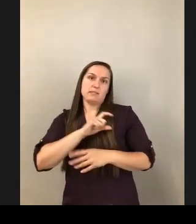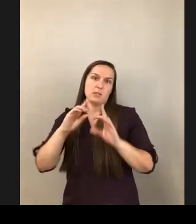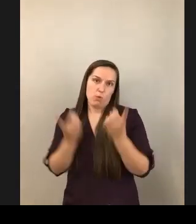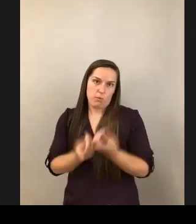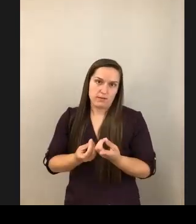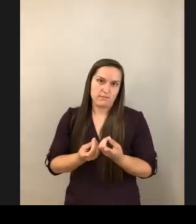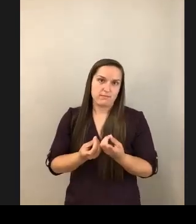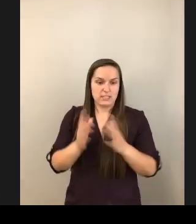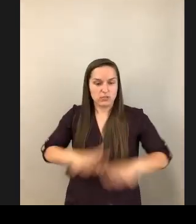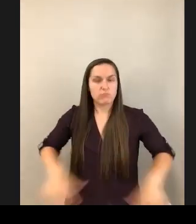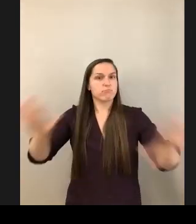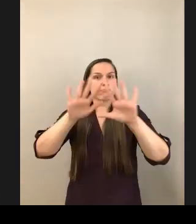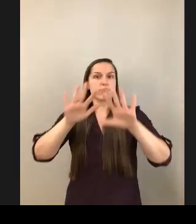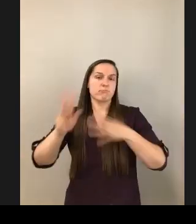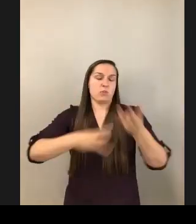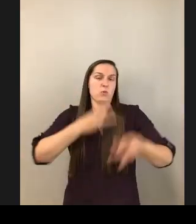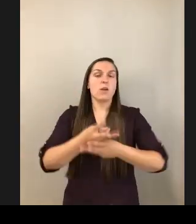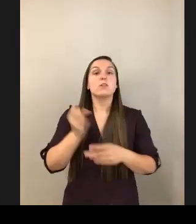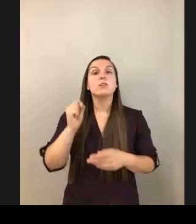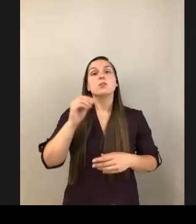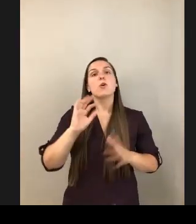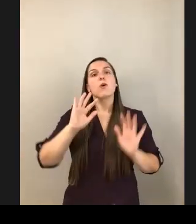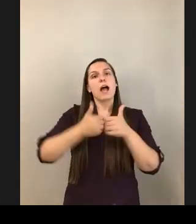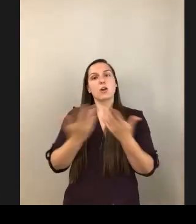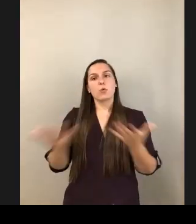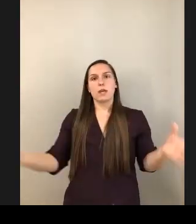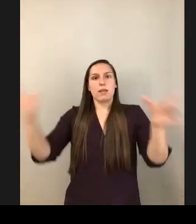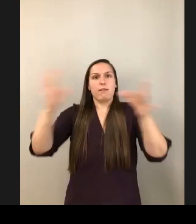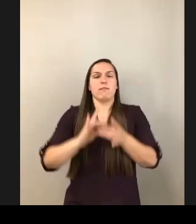minoría. Y ellos todos tienen que ser